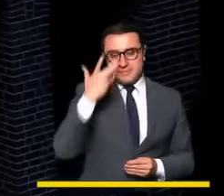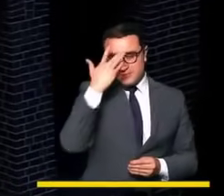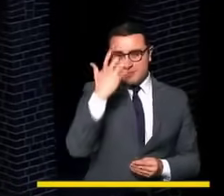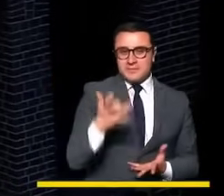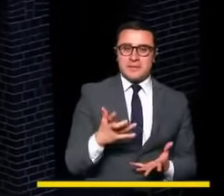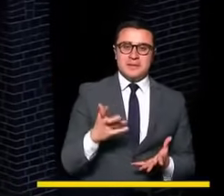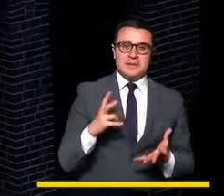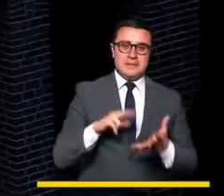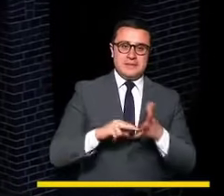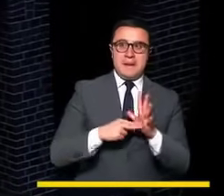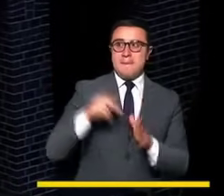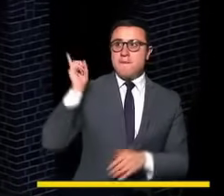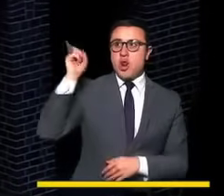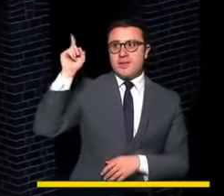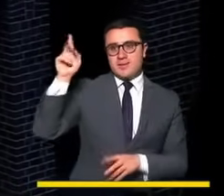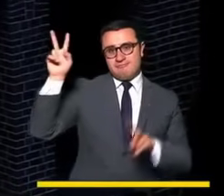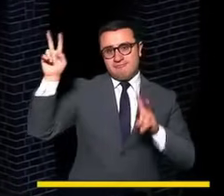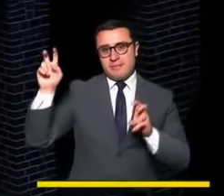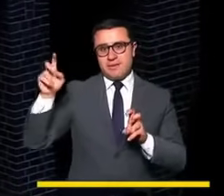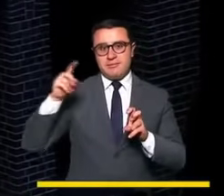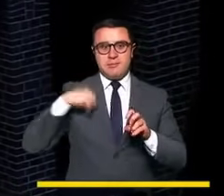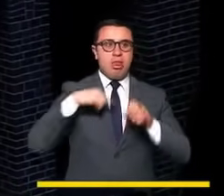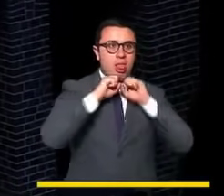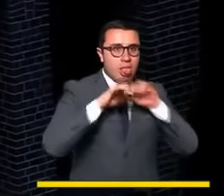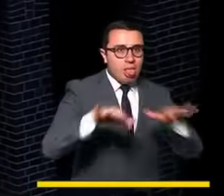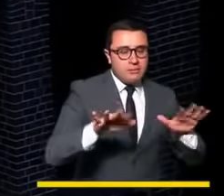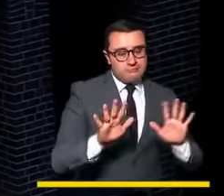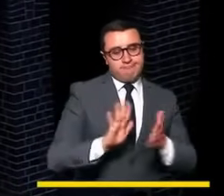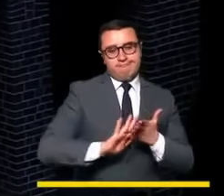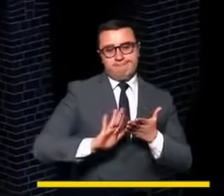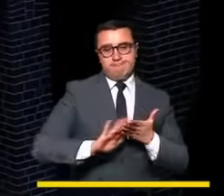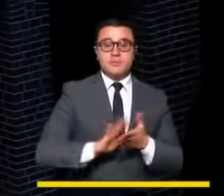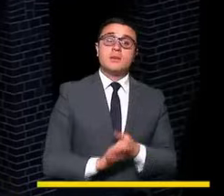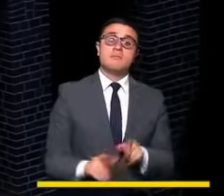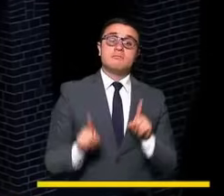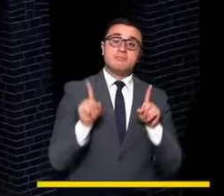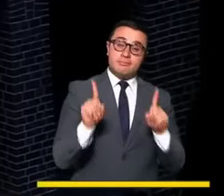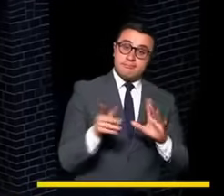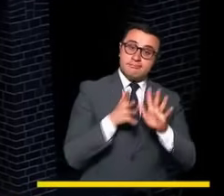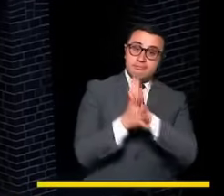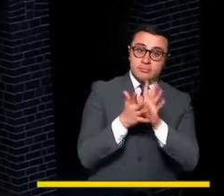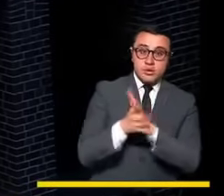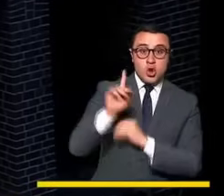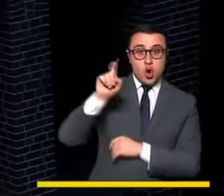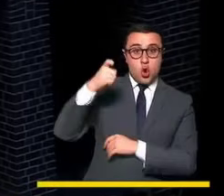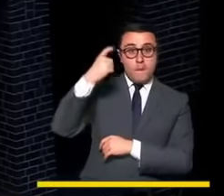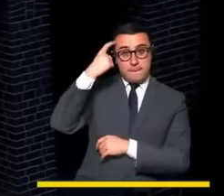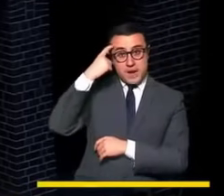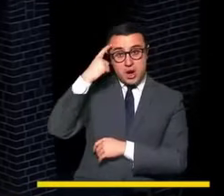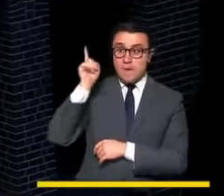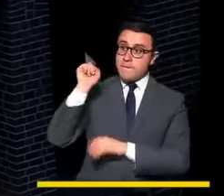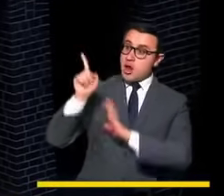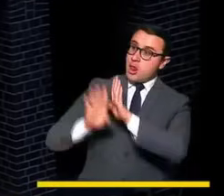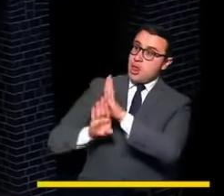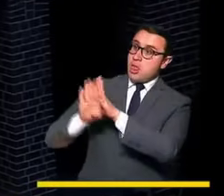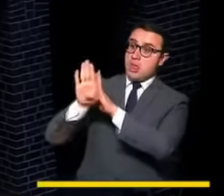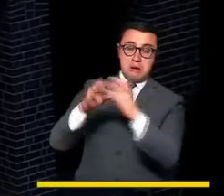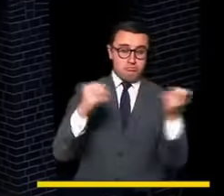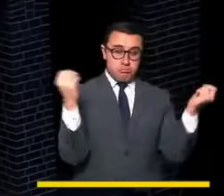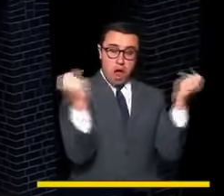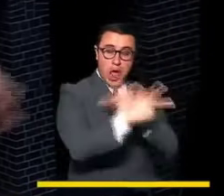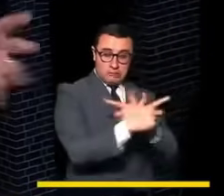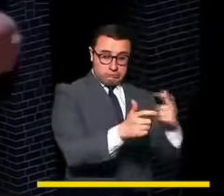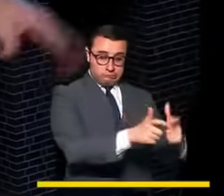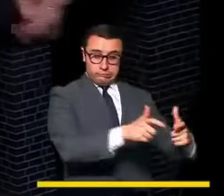política, discúlpenme que la meta, pero hay una matriz consistente en decir, cuando gobiernan los progresistas se aumenta la violencia